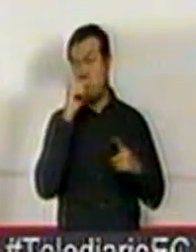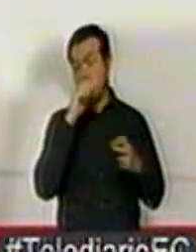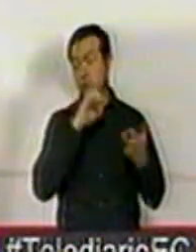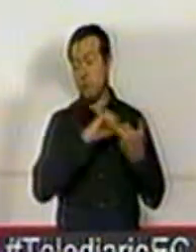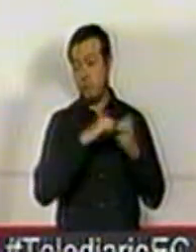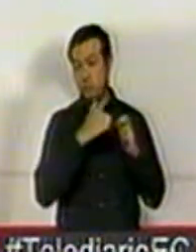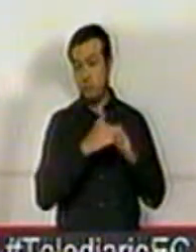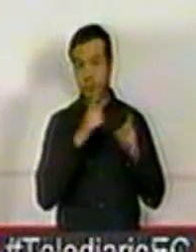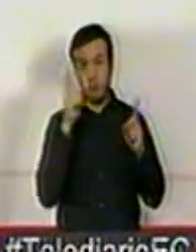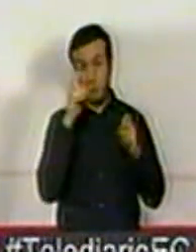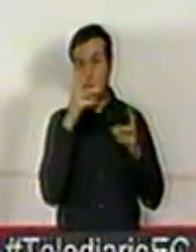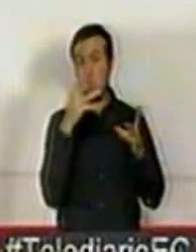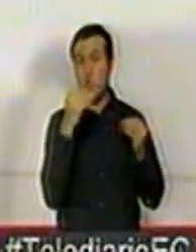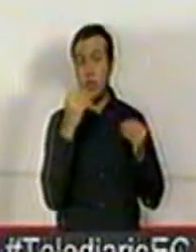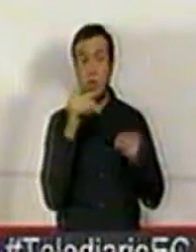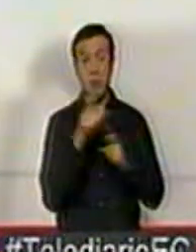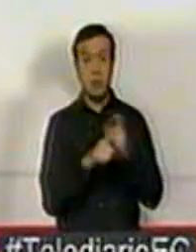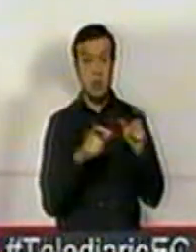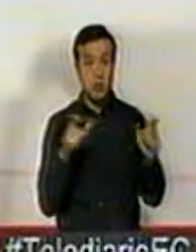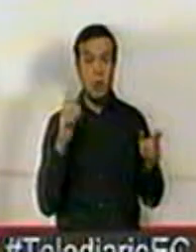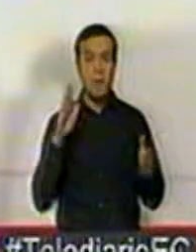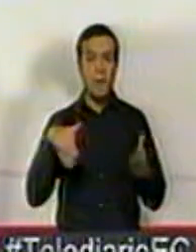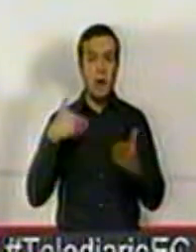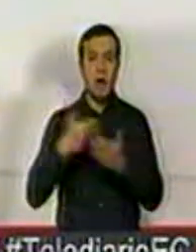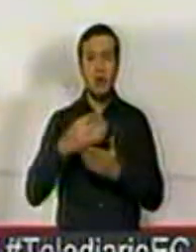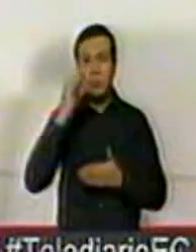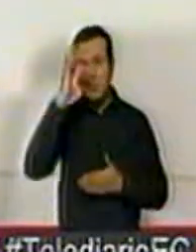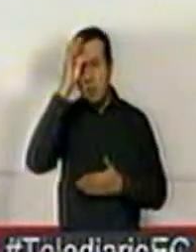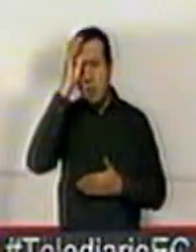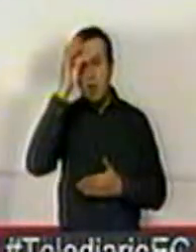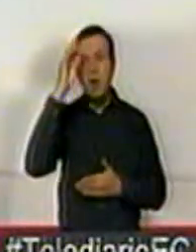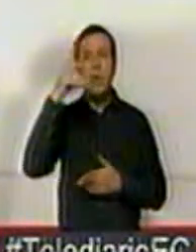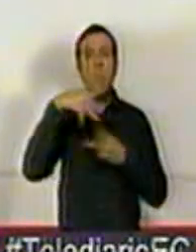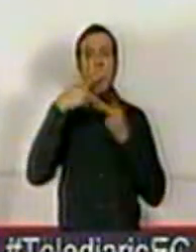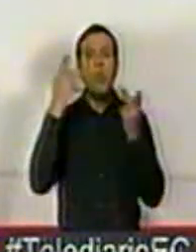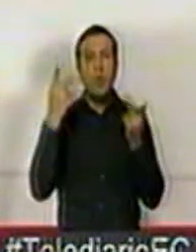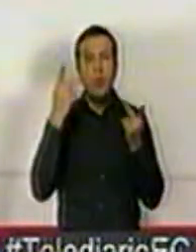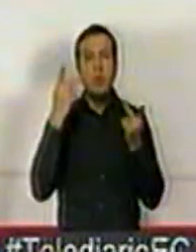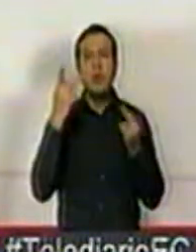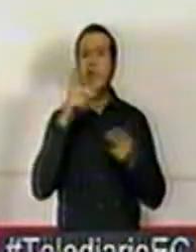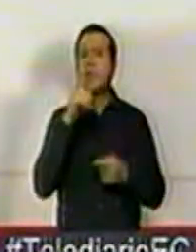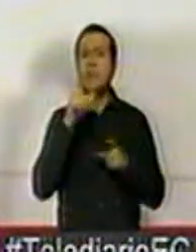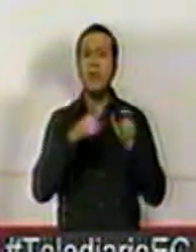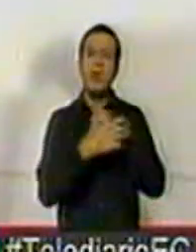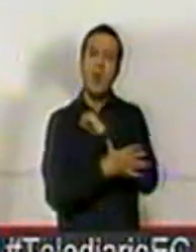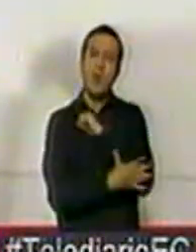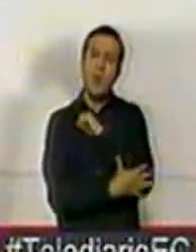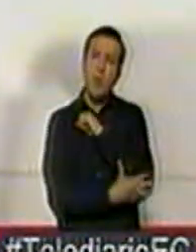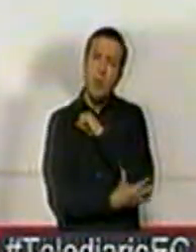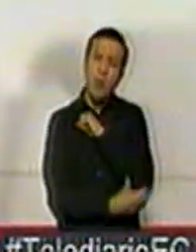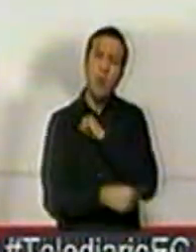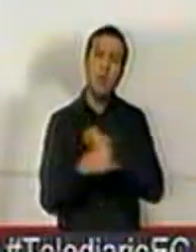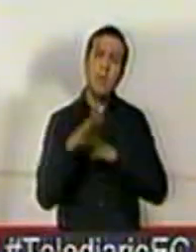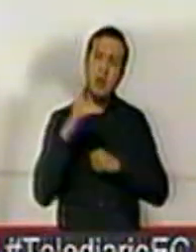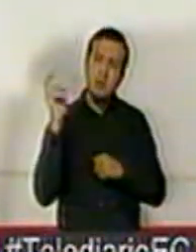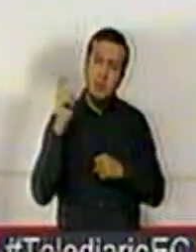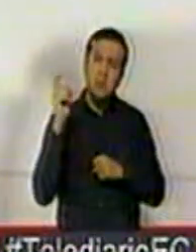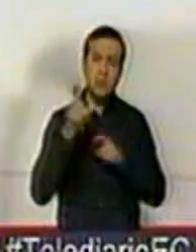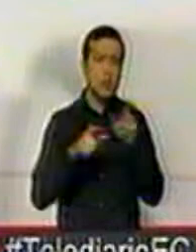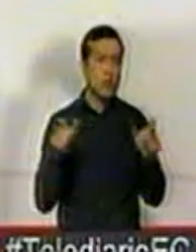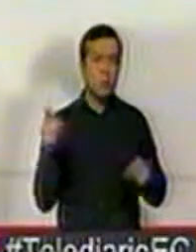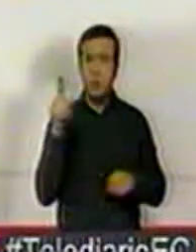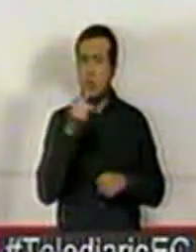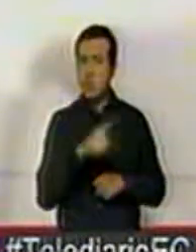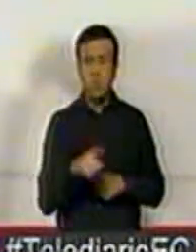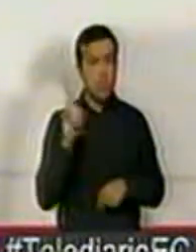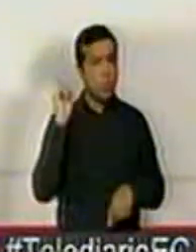hay mucha gente que va a los hospitales públicos, es la gente más pobre, la más necesitada, gente que no está en capacidad